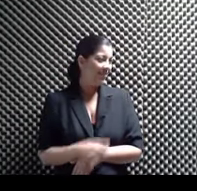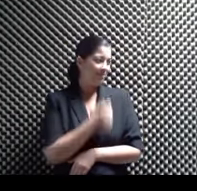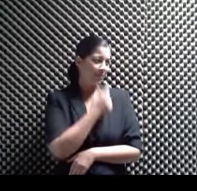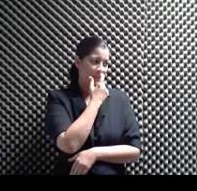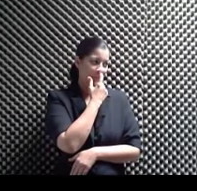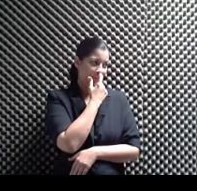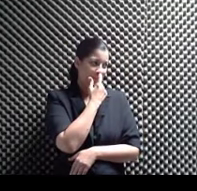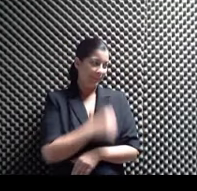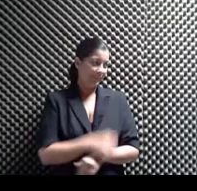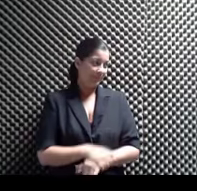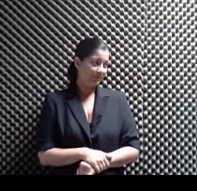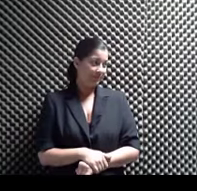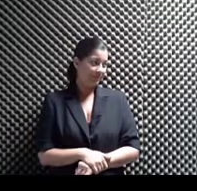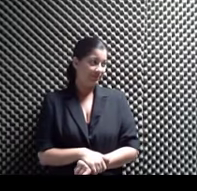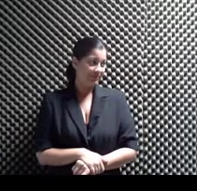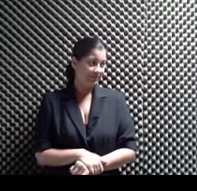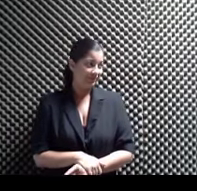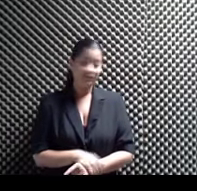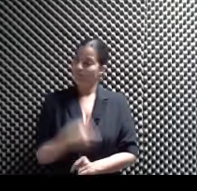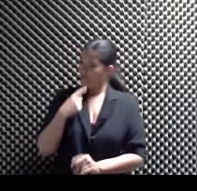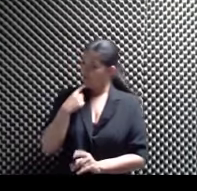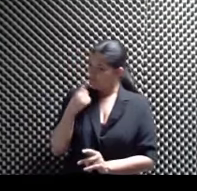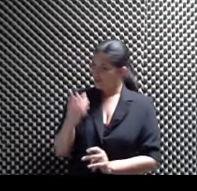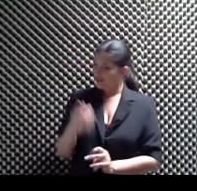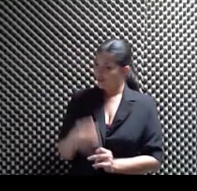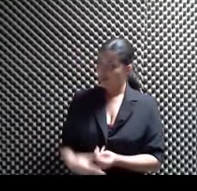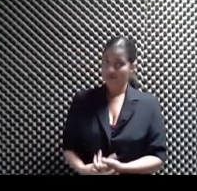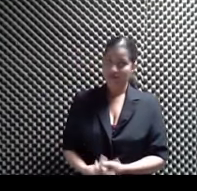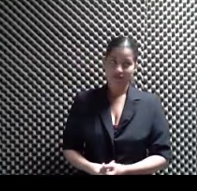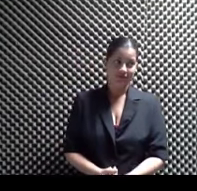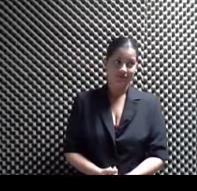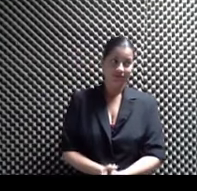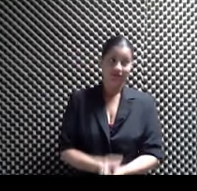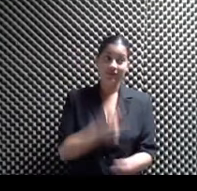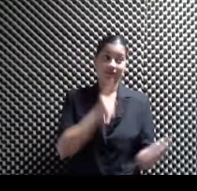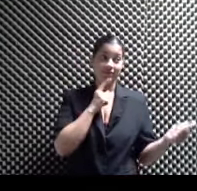Es que te estaba diciendo Ahorita Que también estuvo En la espera de esa espera